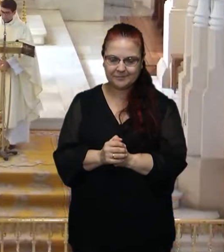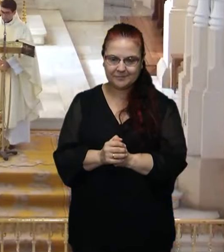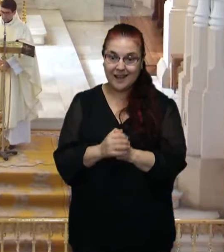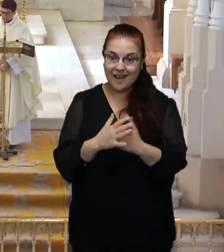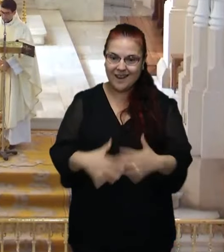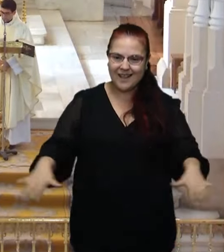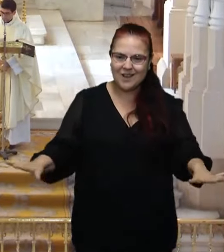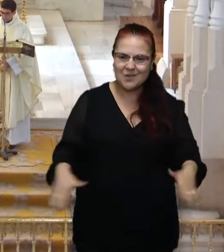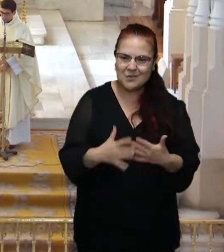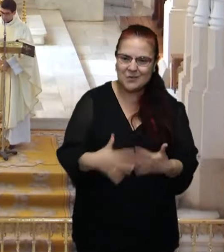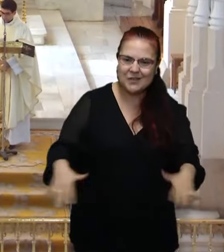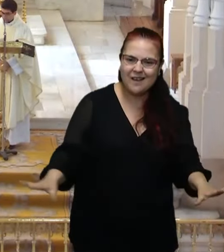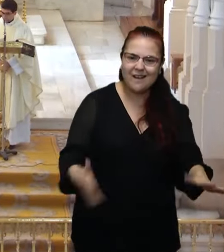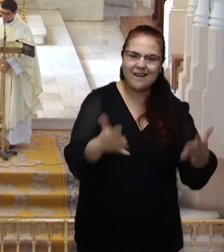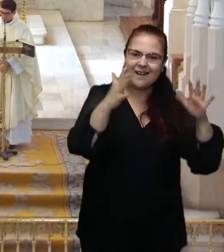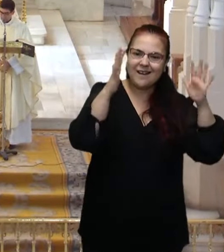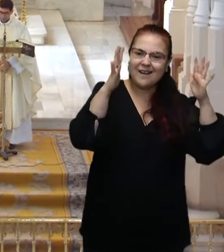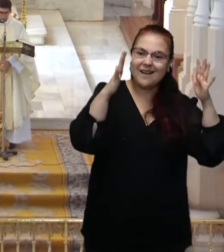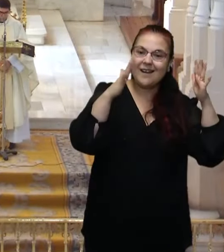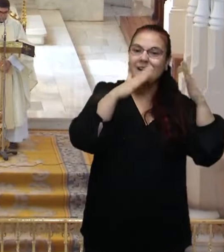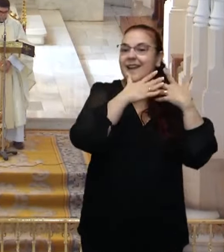Te alabamos, Señor. Aleluya.